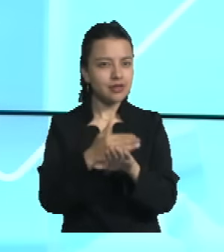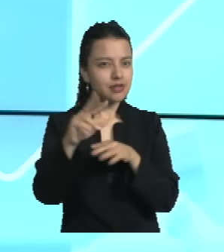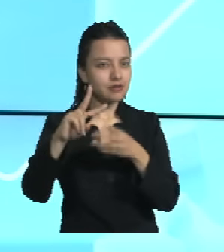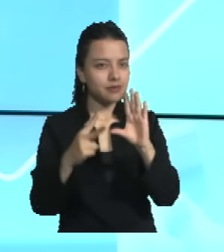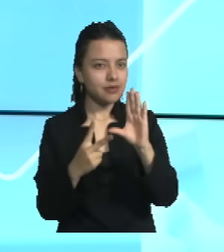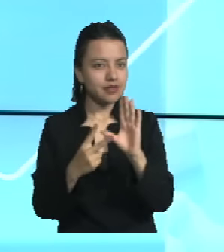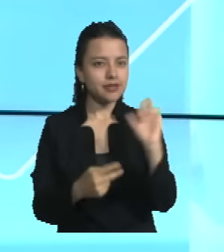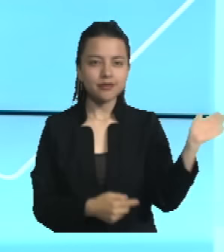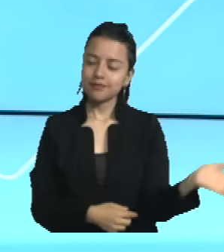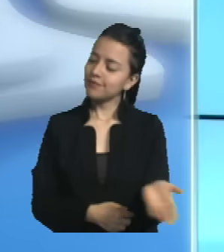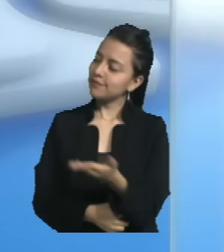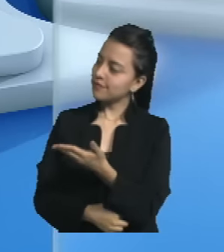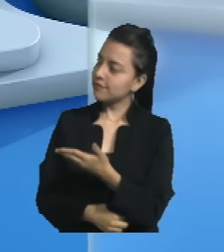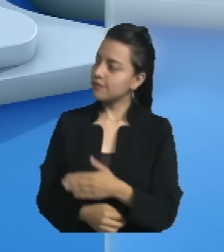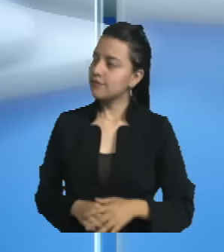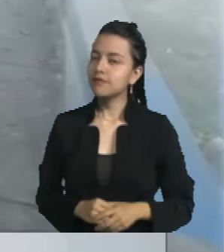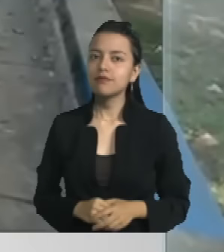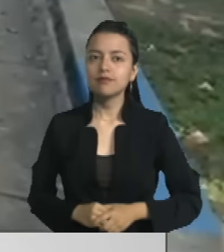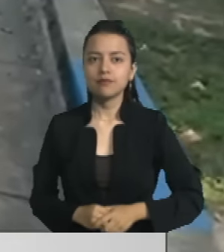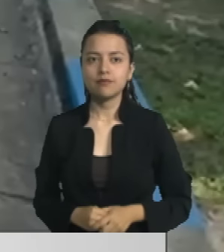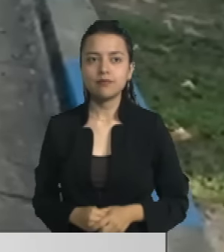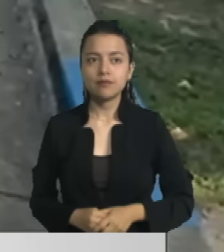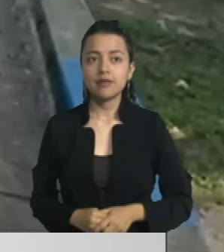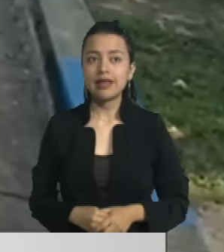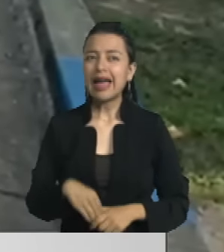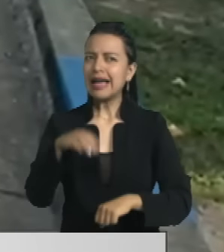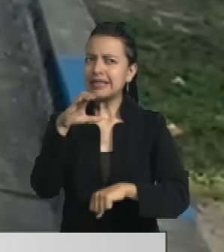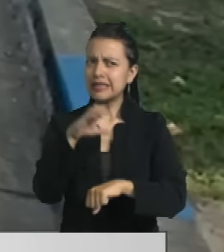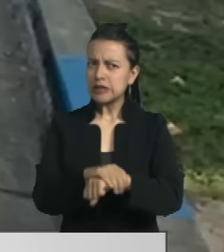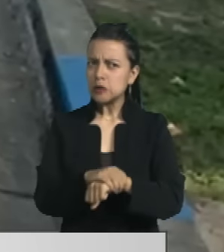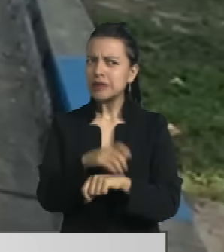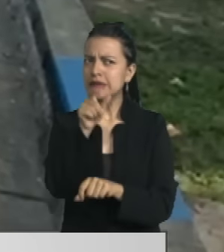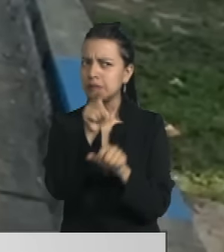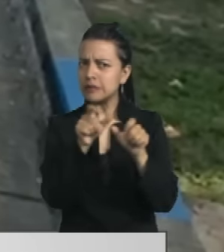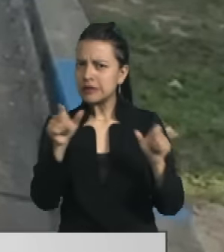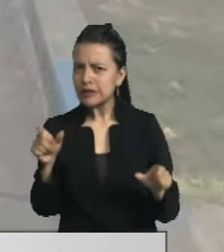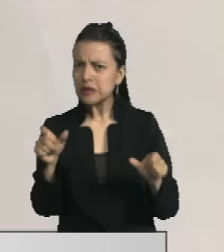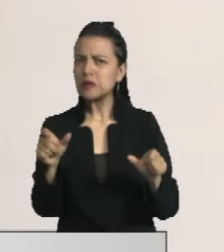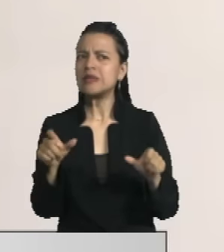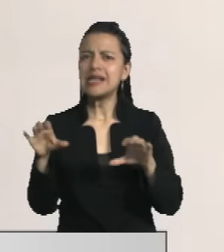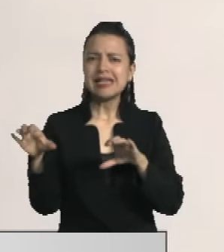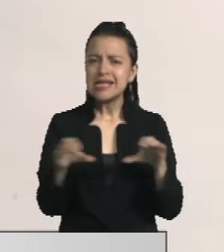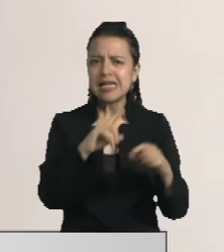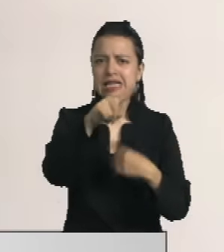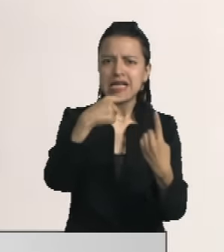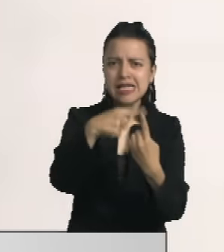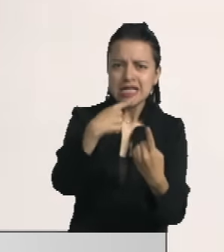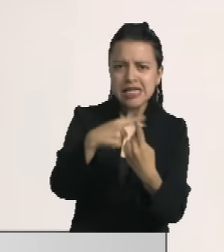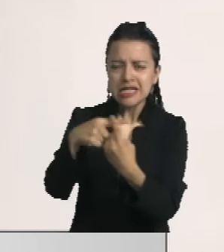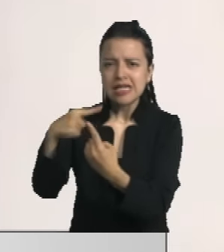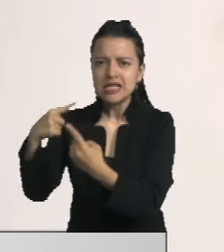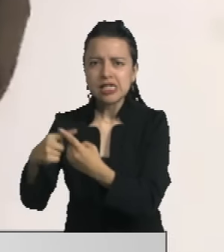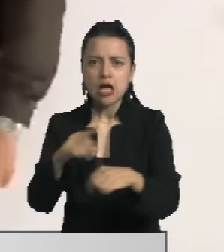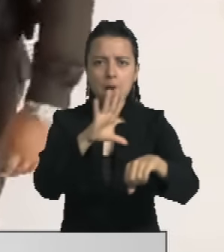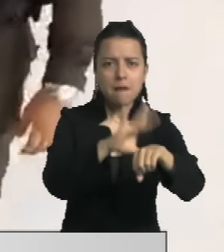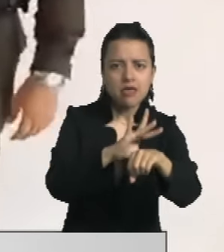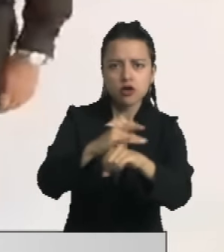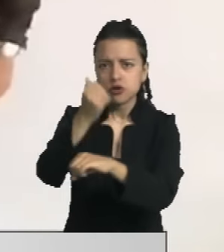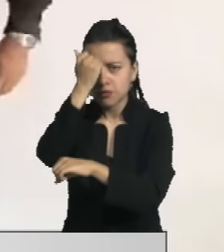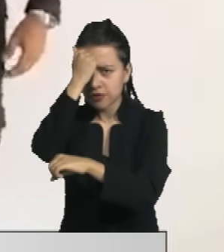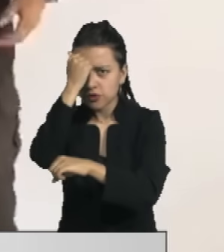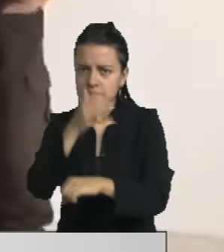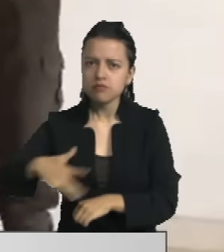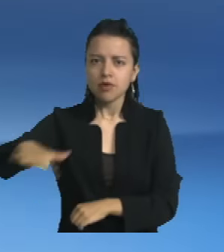cmi y al regresar esperen Capturan a delincuentes que extorsionaban a maestros y personal de la salud en Bolívar